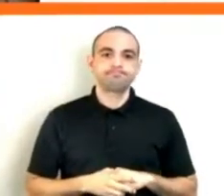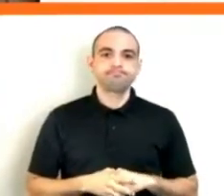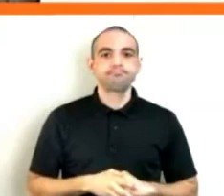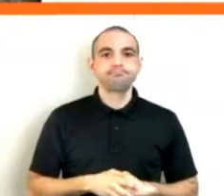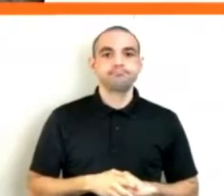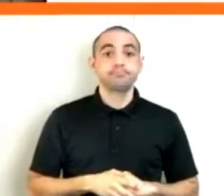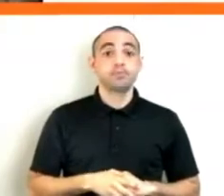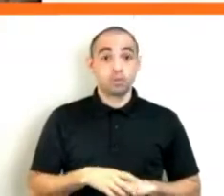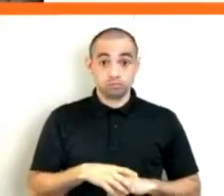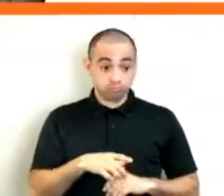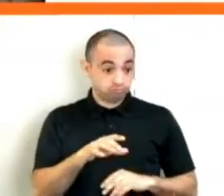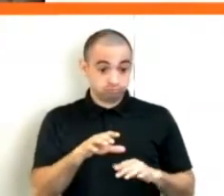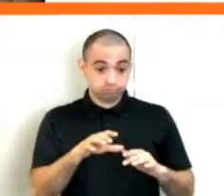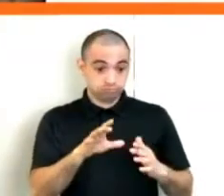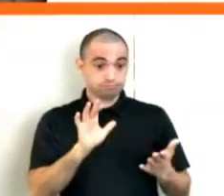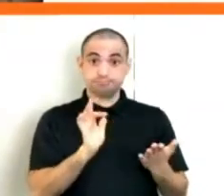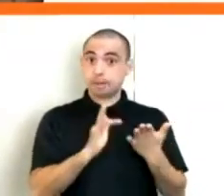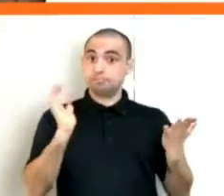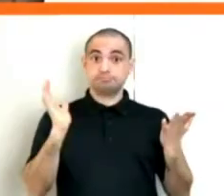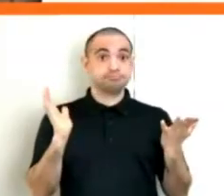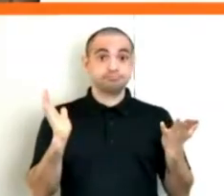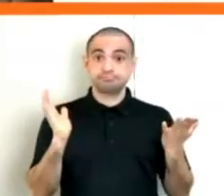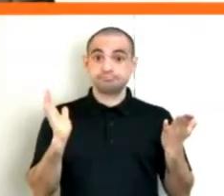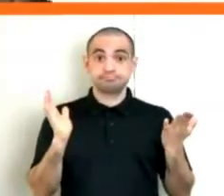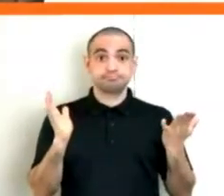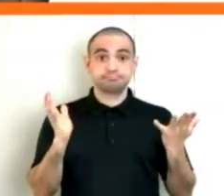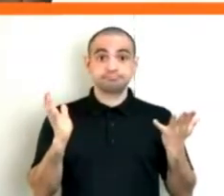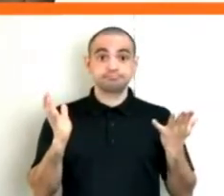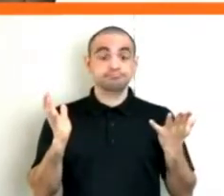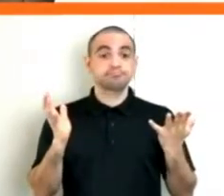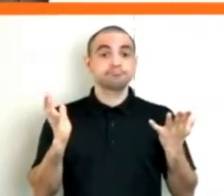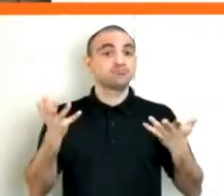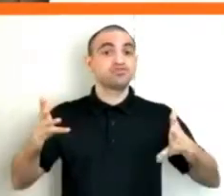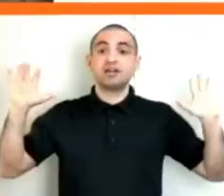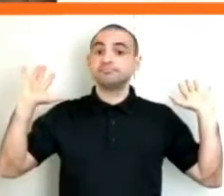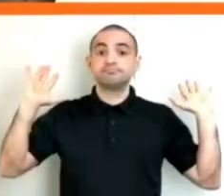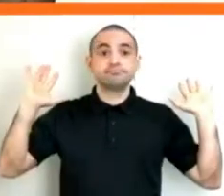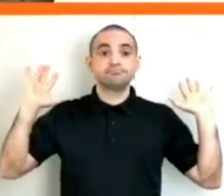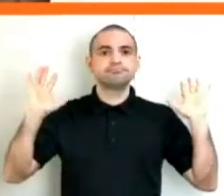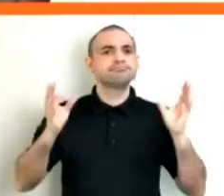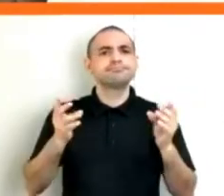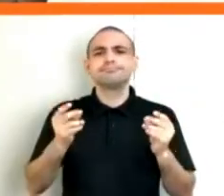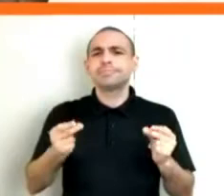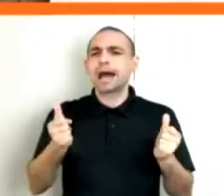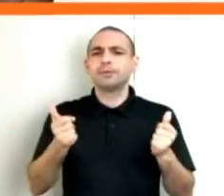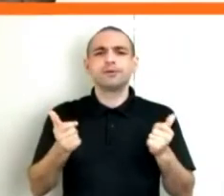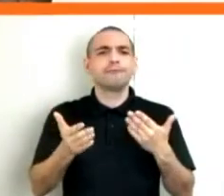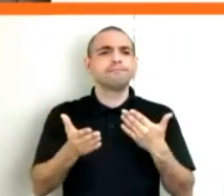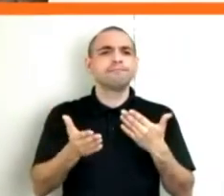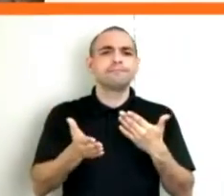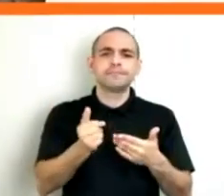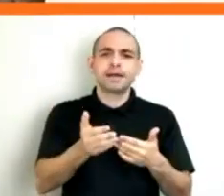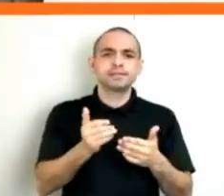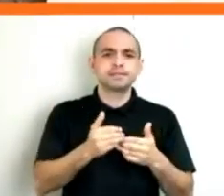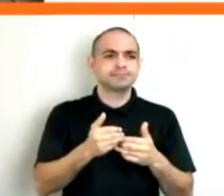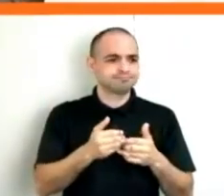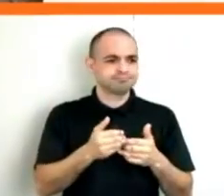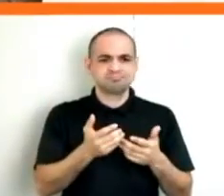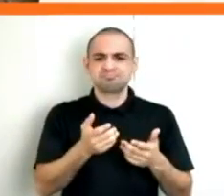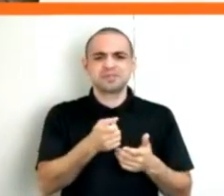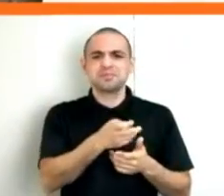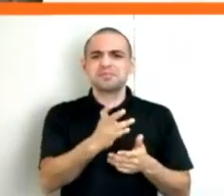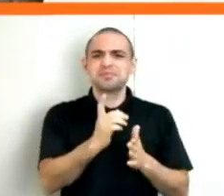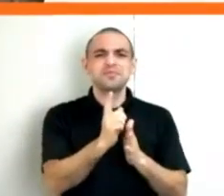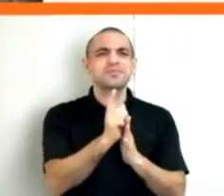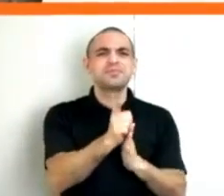usted hace eso, simplemente usted le da clic abajo y sería todo. Sumamente rápido, en varios segundos usted puede hacer este proceso